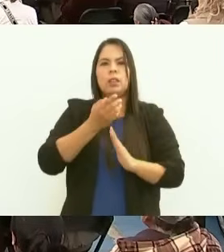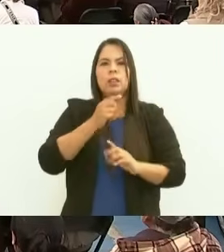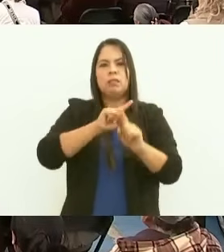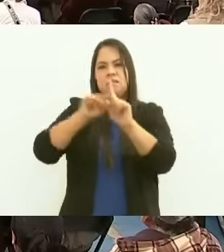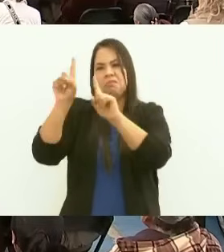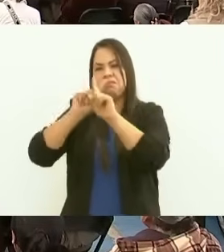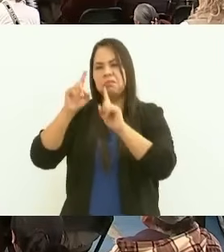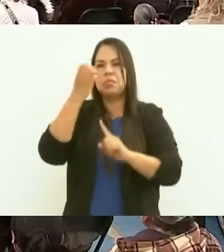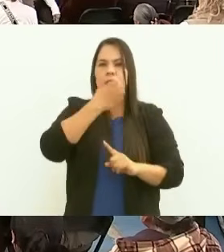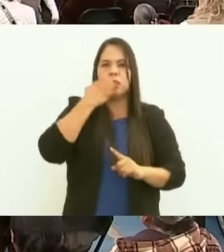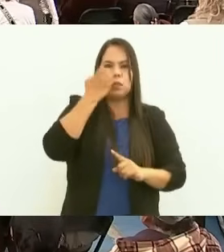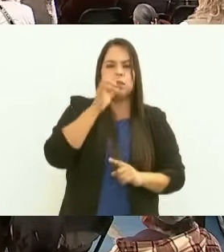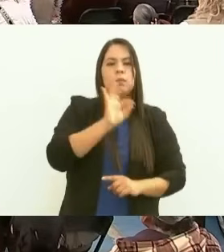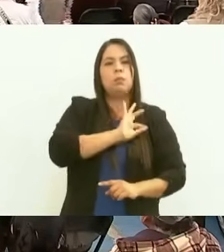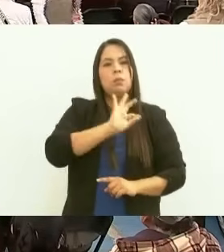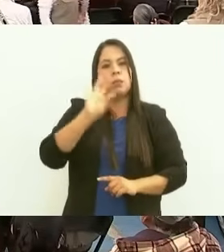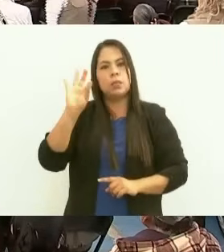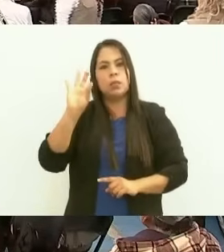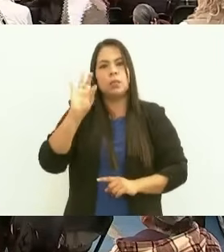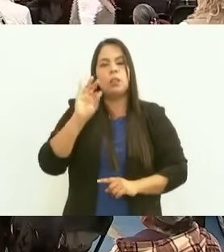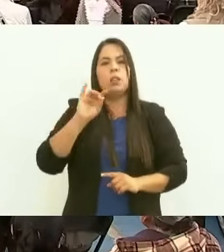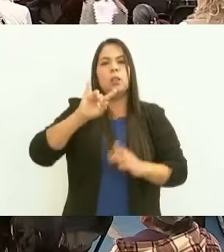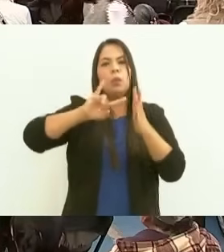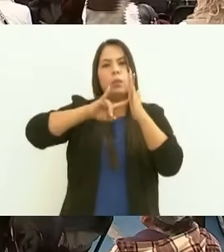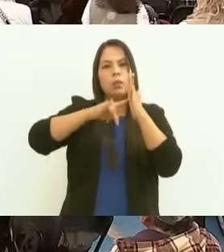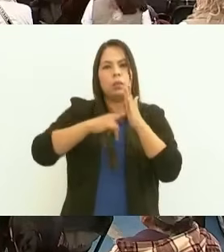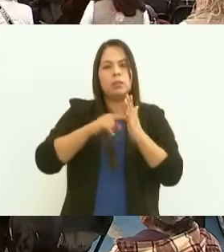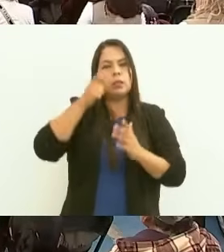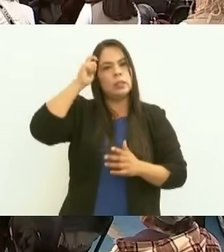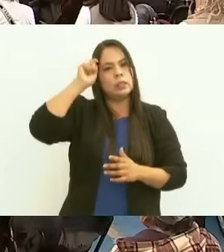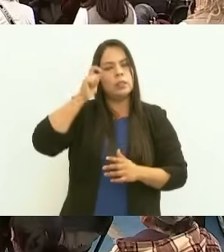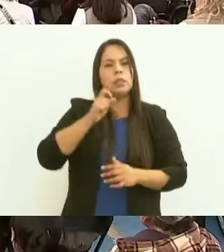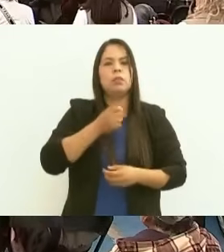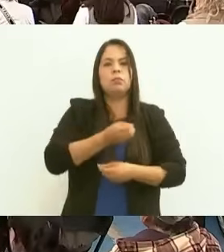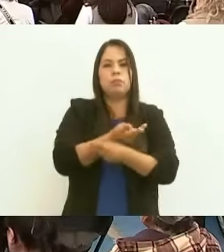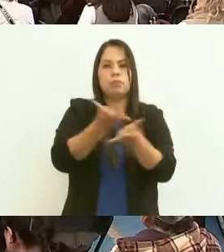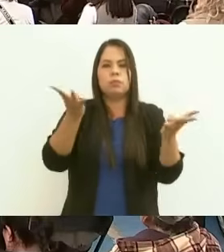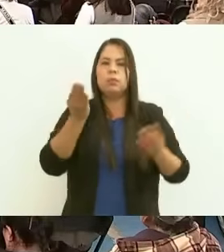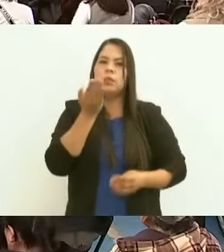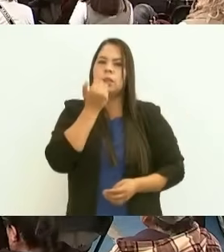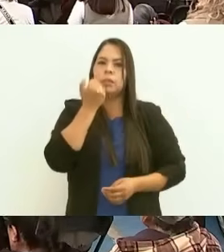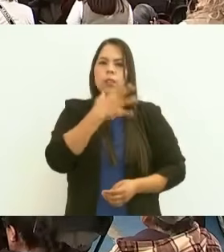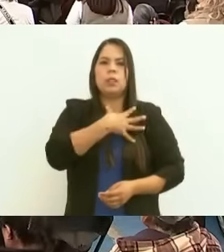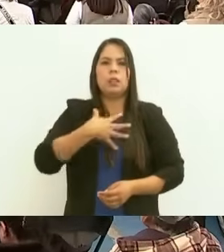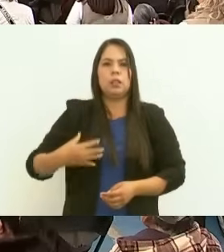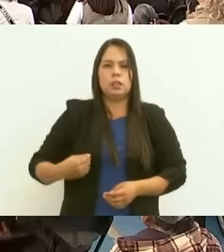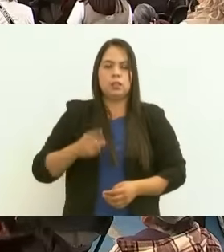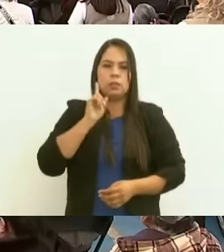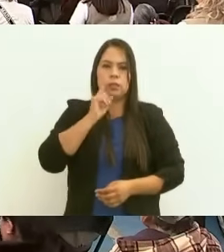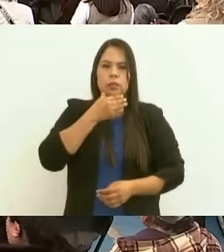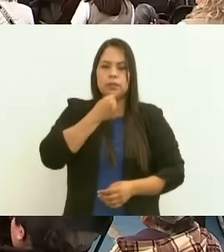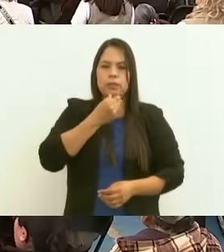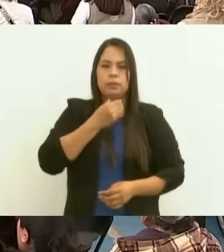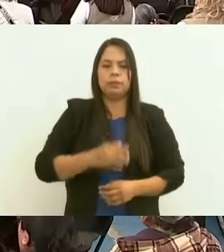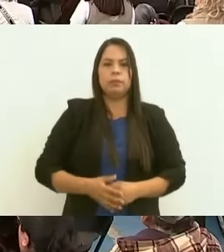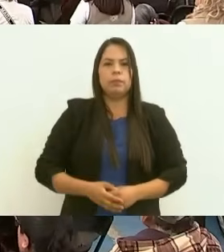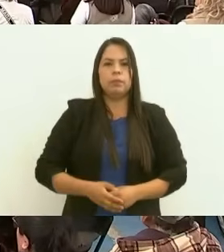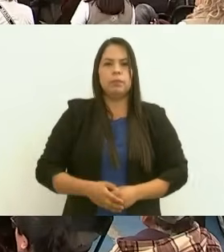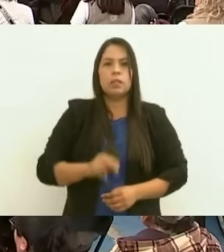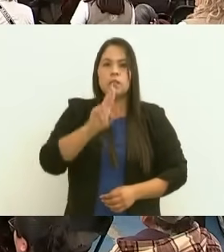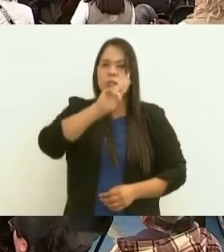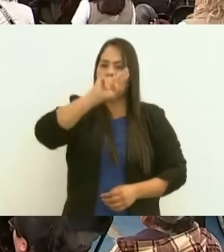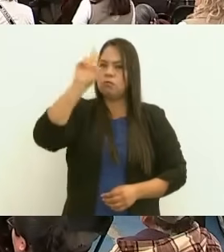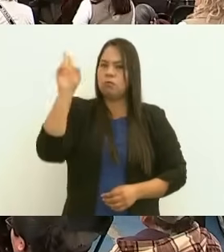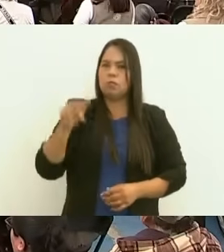instalaciones, puede ser en el horario extendido o el servicio de alimentación para sus hijas e hijos. Nunca en la historia se